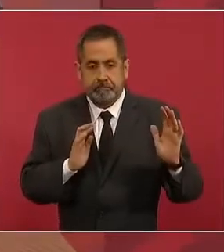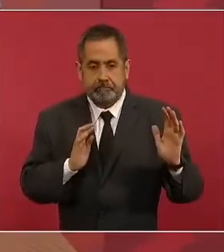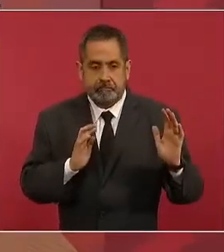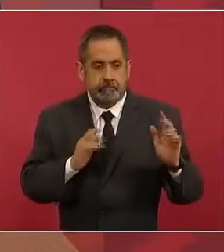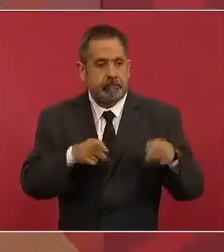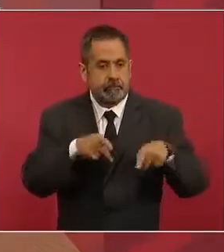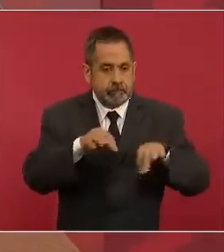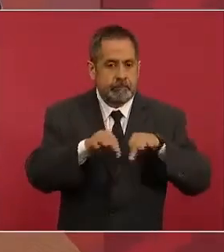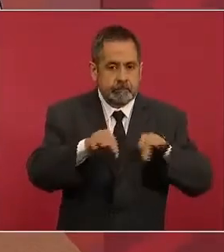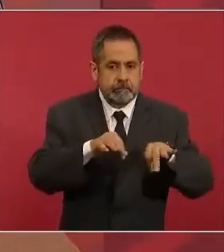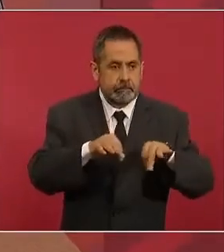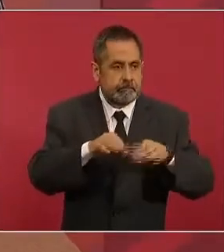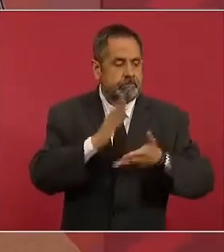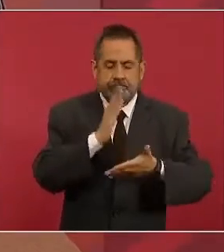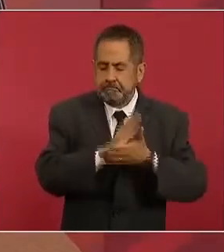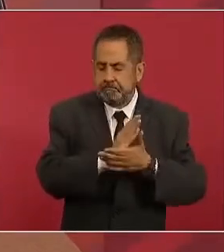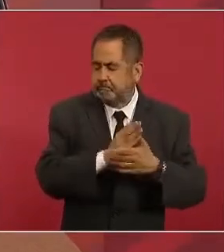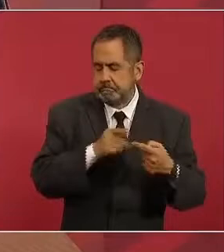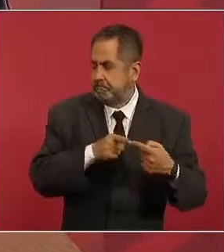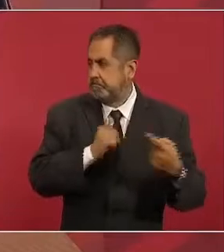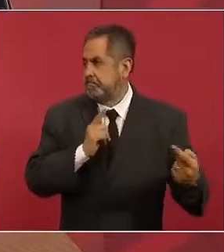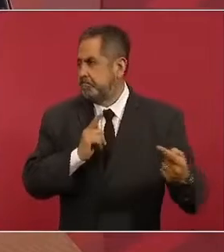pararon las mesas